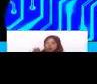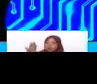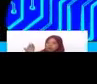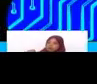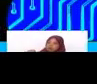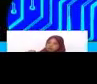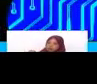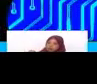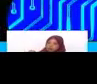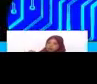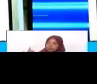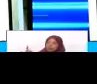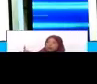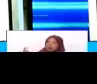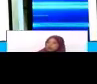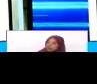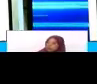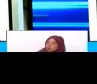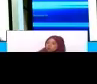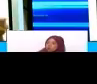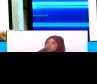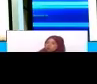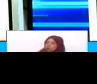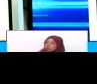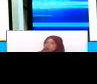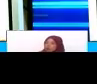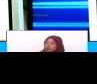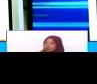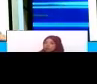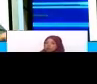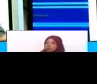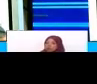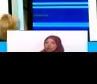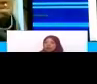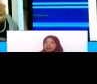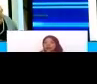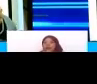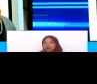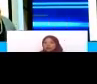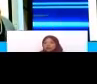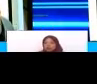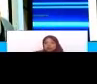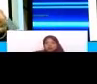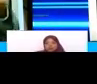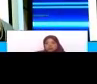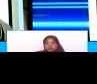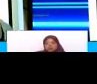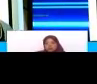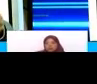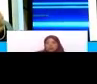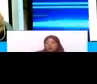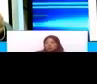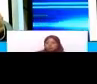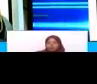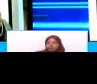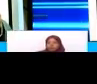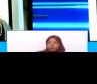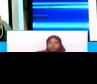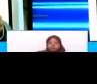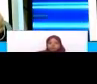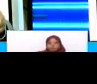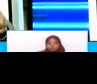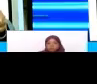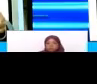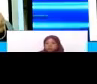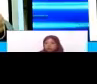supuesto. Tuvimos cara a cara, face to face, gracias al referéndum del 3 de diciembre logramos sentar allí,